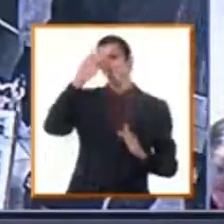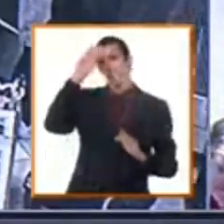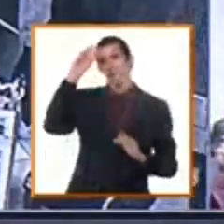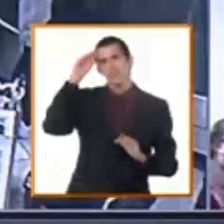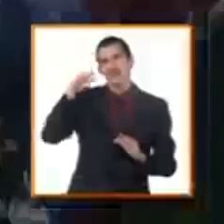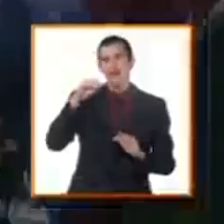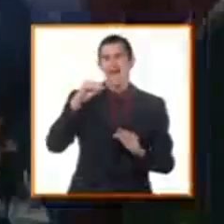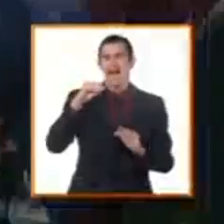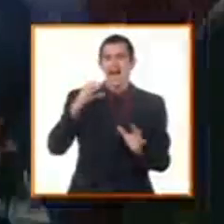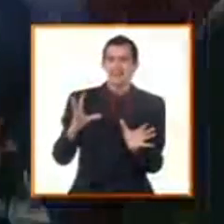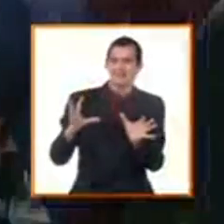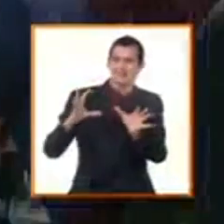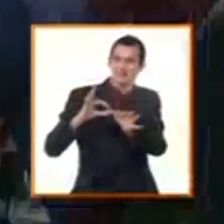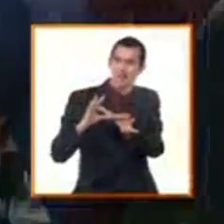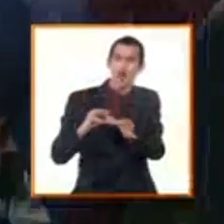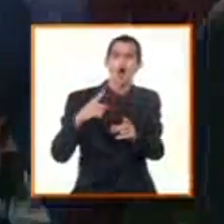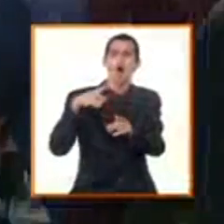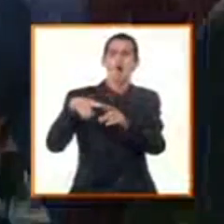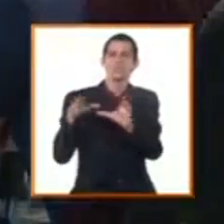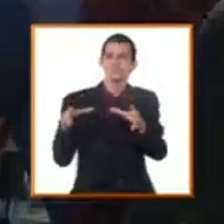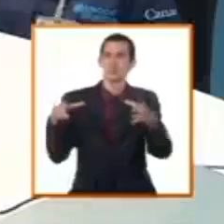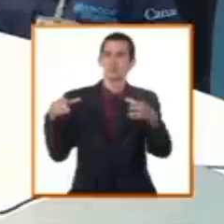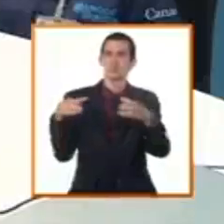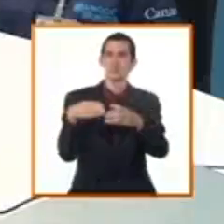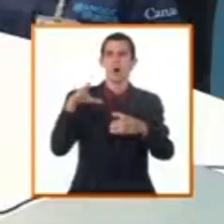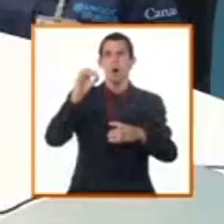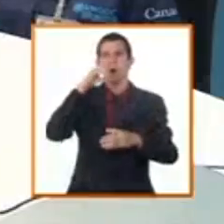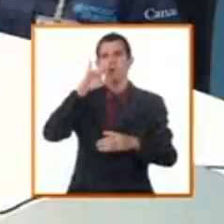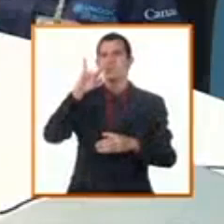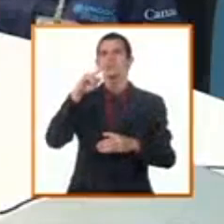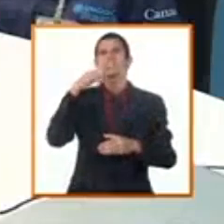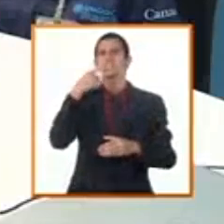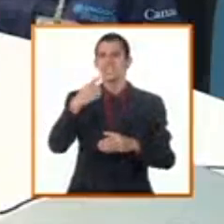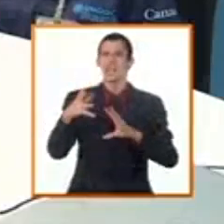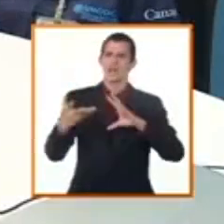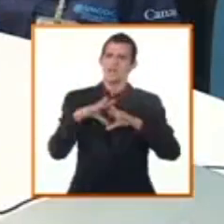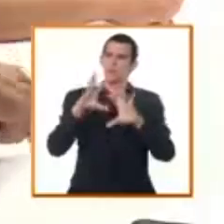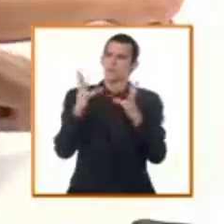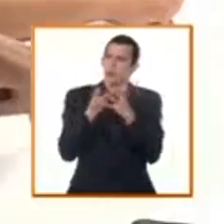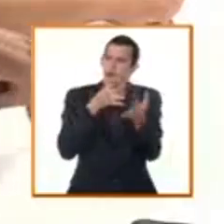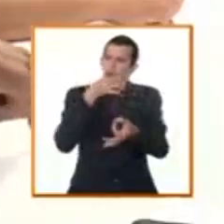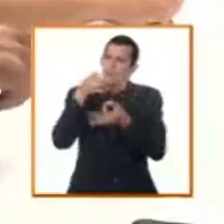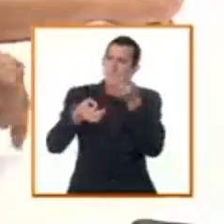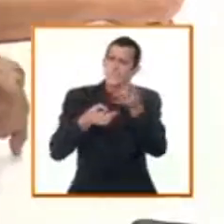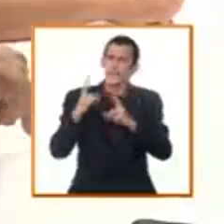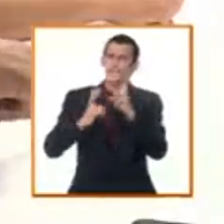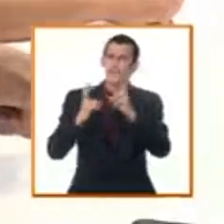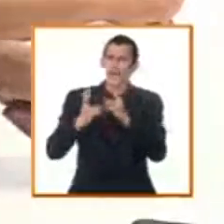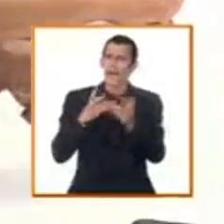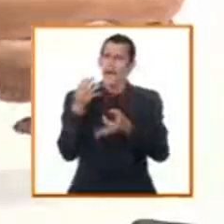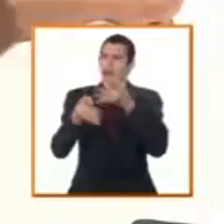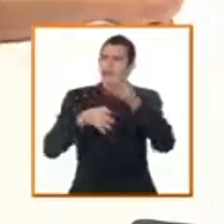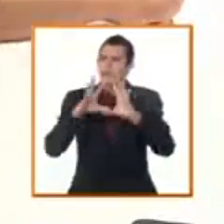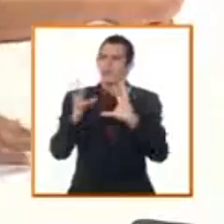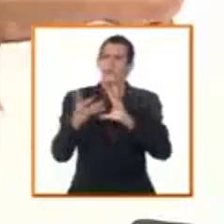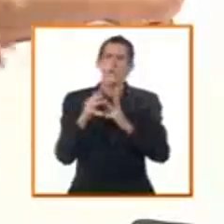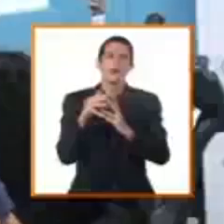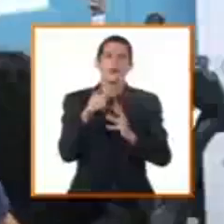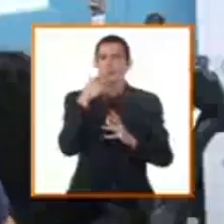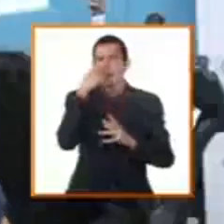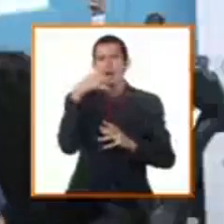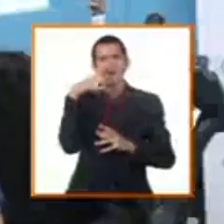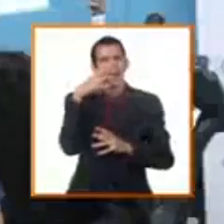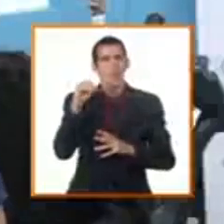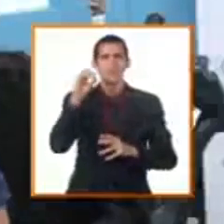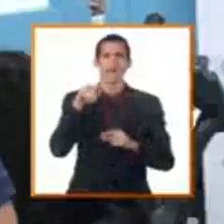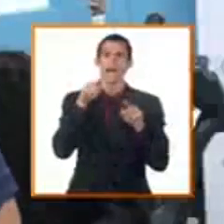AIRCOP, implementado por la Oficina de Naciones Unidas contra la Droga y el Delito, en colaboración con Interpol y la Organización Mundial de Aduanas. Aquí